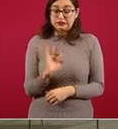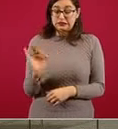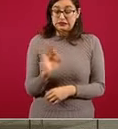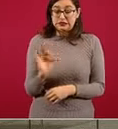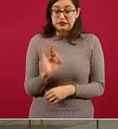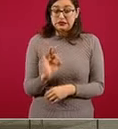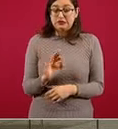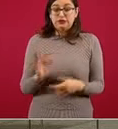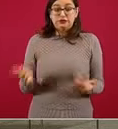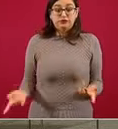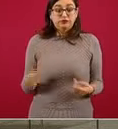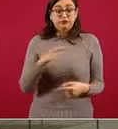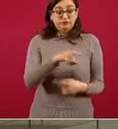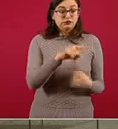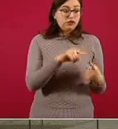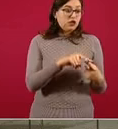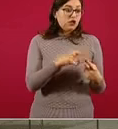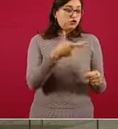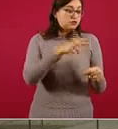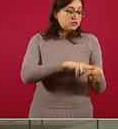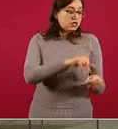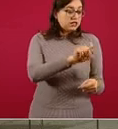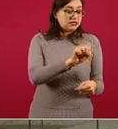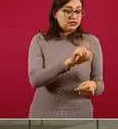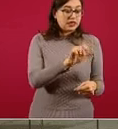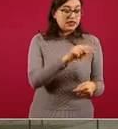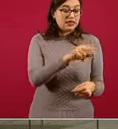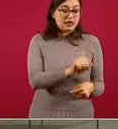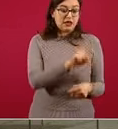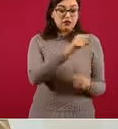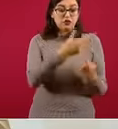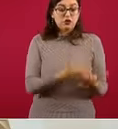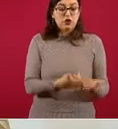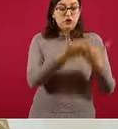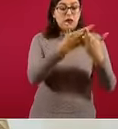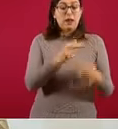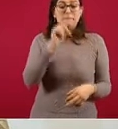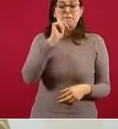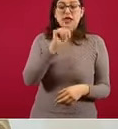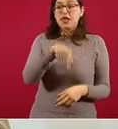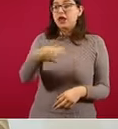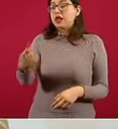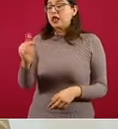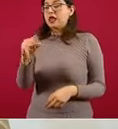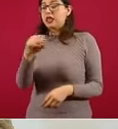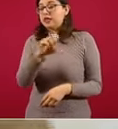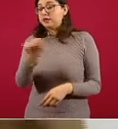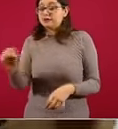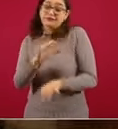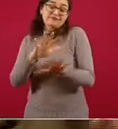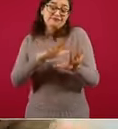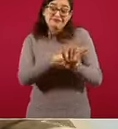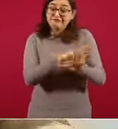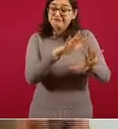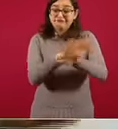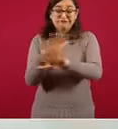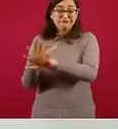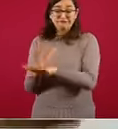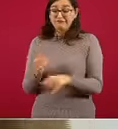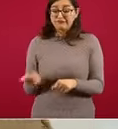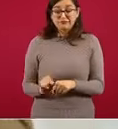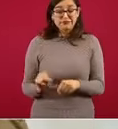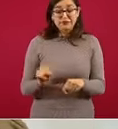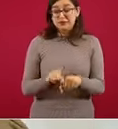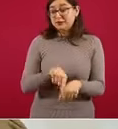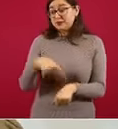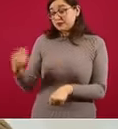sea Sedena quien más camas tenga, pero el día de mañana puede ser que el IMSS tenga más camas, o puede ser que después tenga